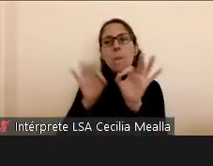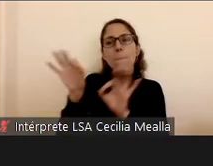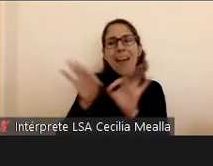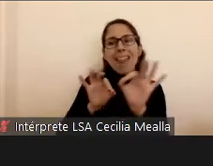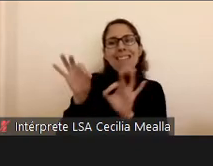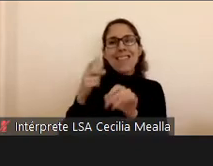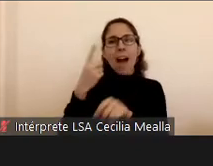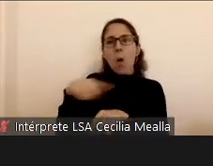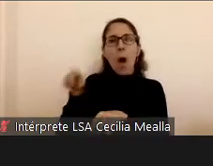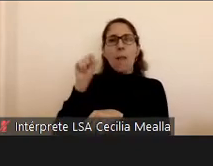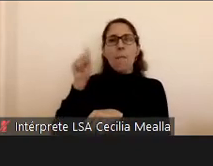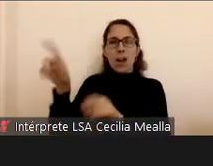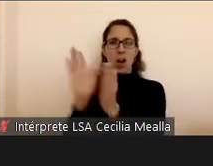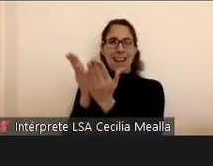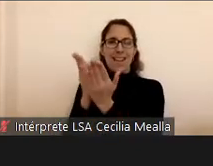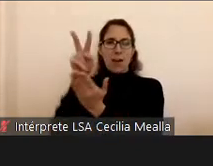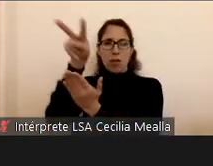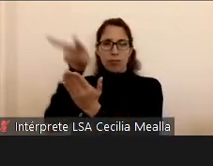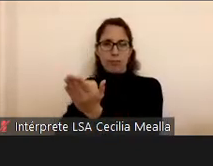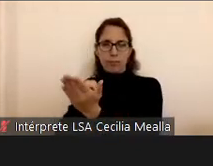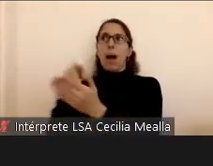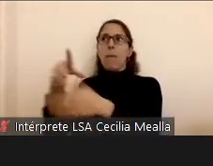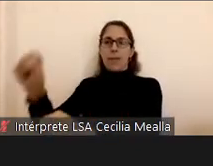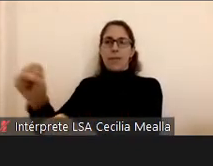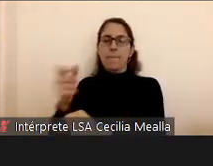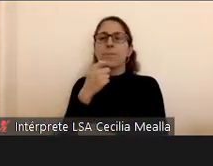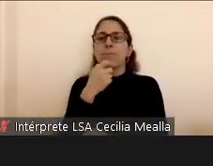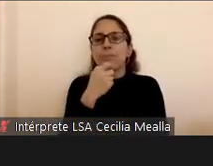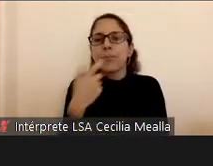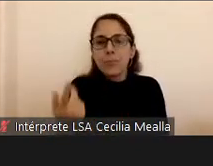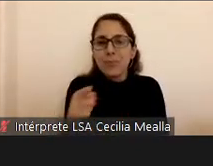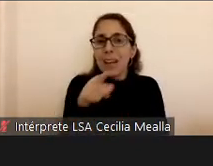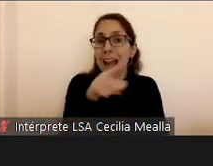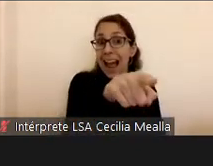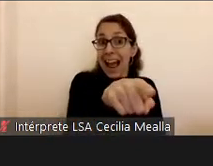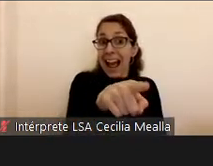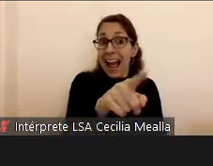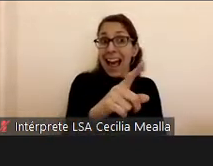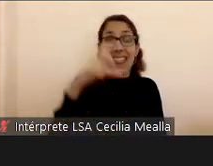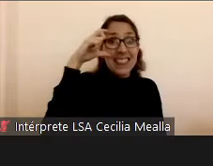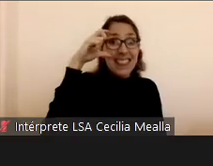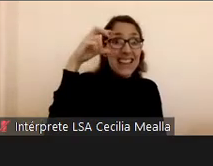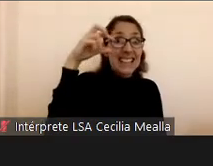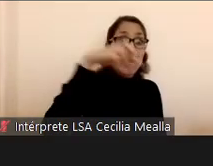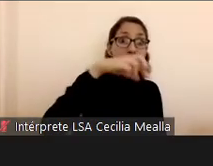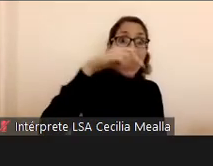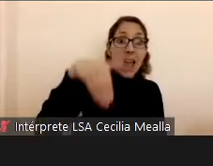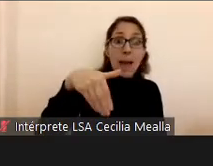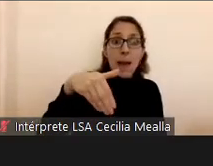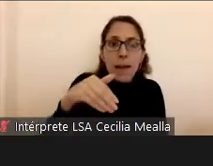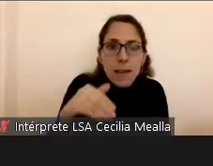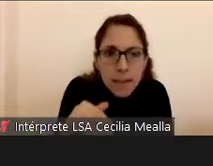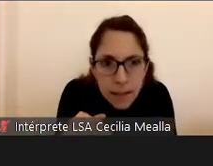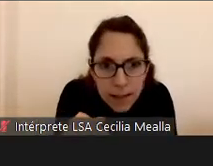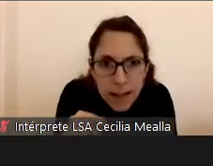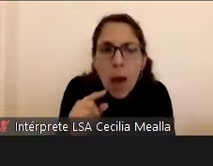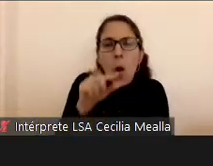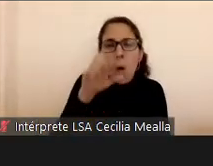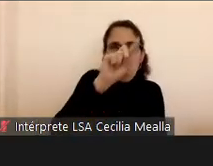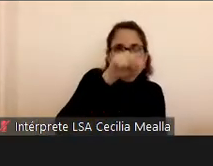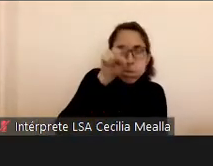medida, ¿sí? Por ejemplo, acá ya les da una pista de la unidad. Acá se utilizan micras,